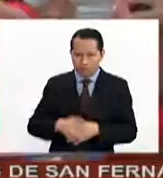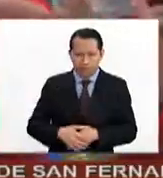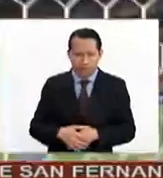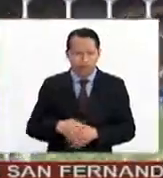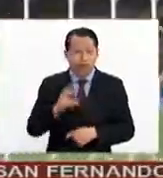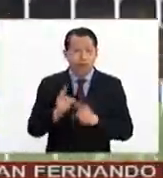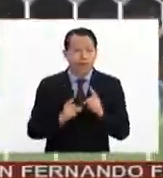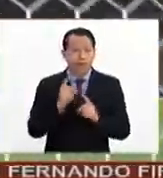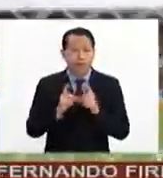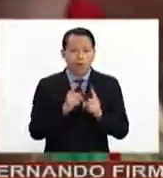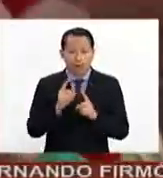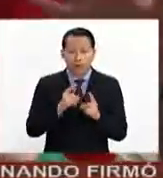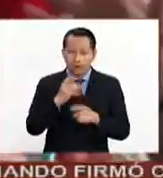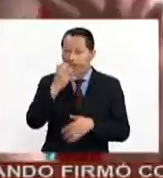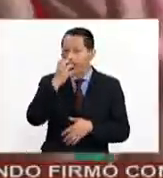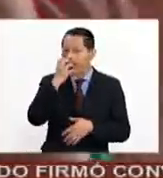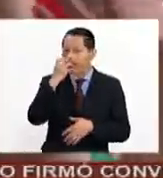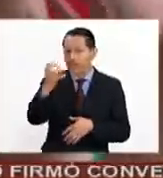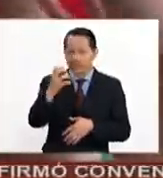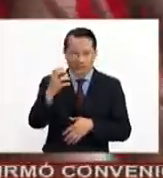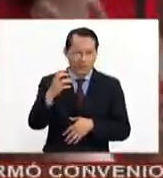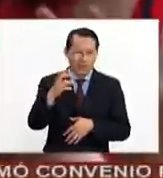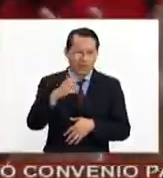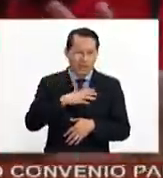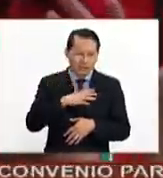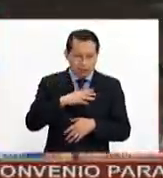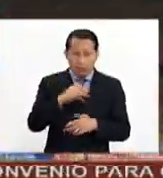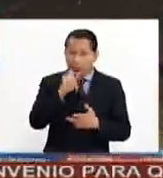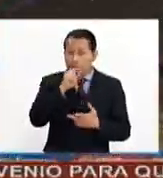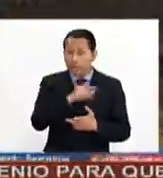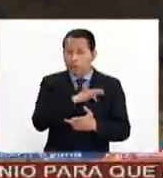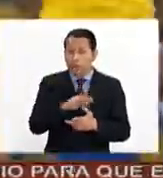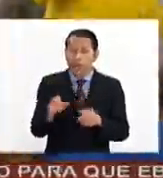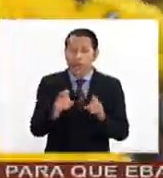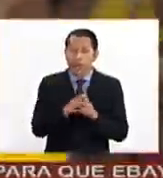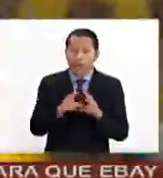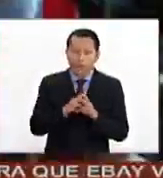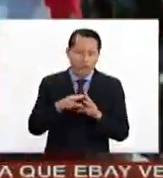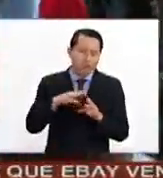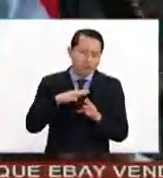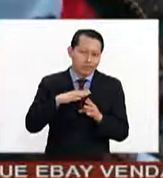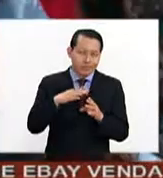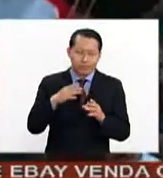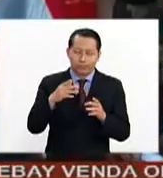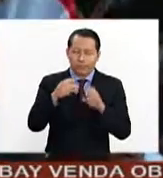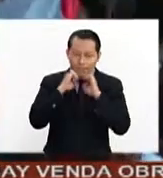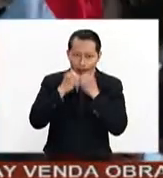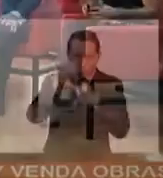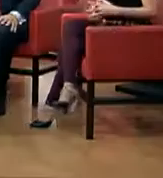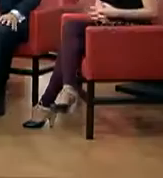los deportes, grito homofóbico mantiene latente la posibilidad de veto al Estadio Azteca.